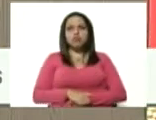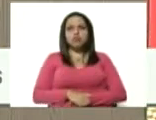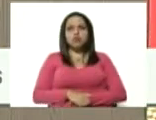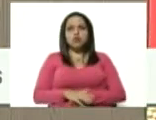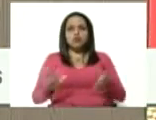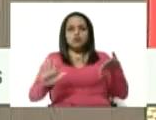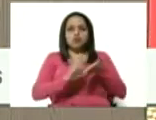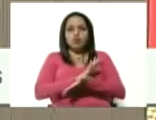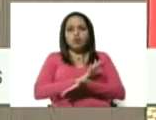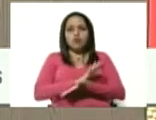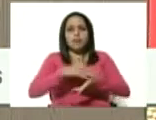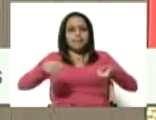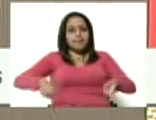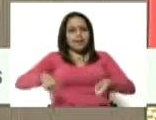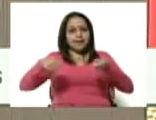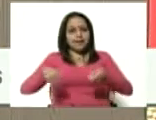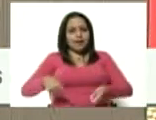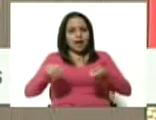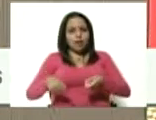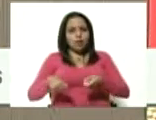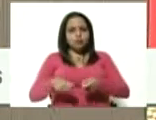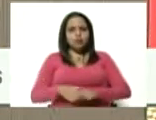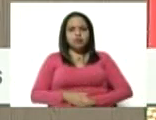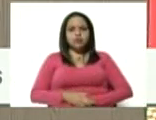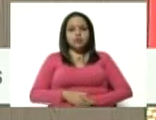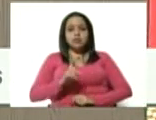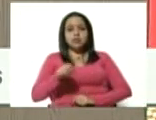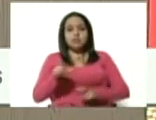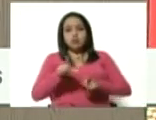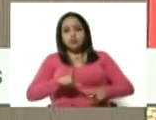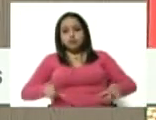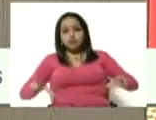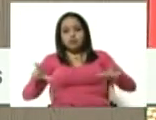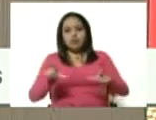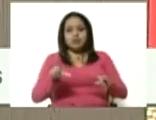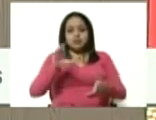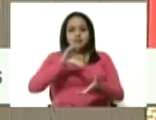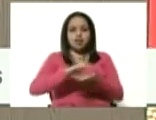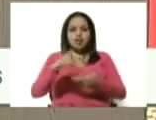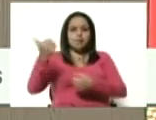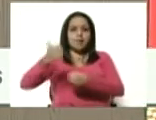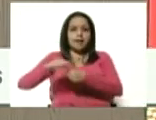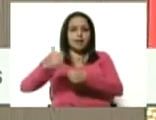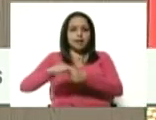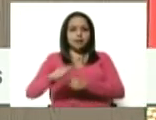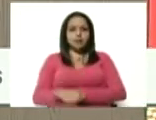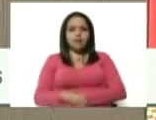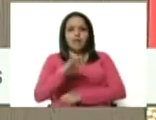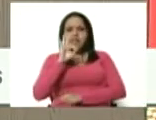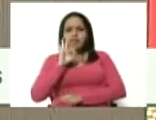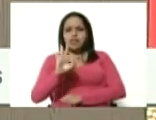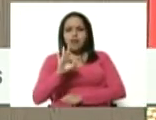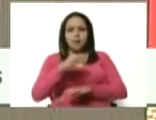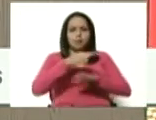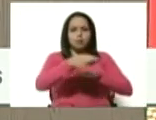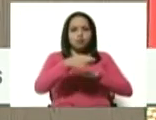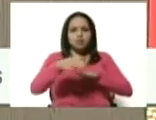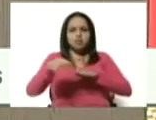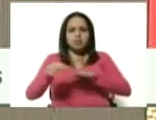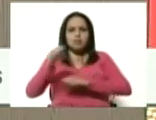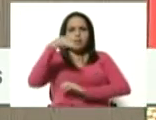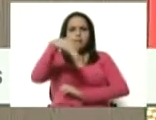foco del mercado de las pulgas y del casco central de Maracaibo, 3 casos del municipio